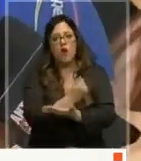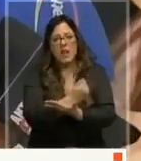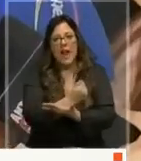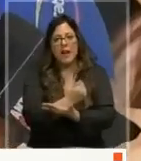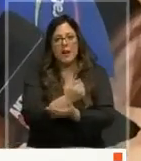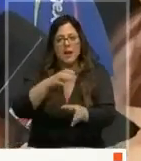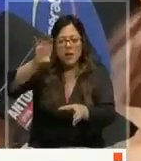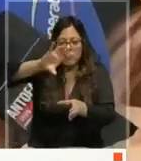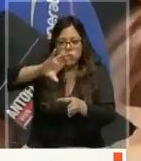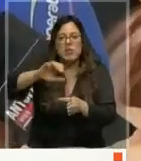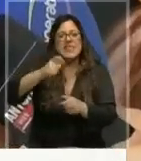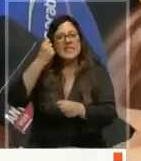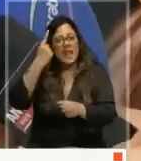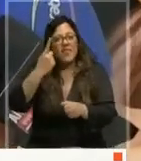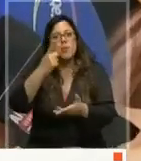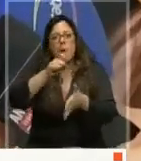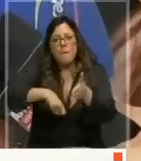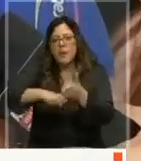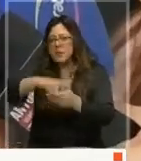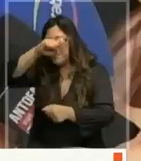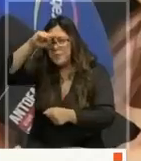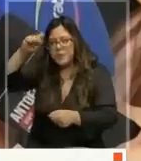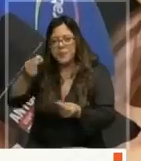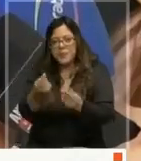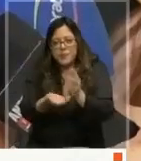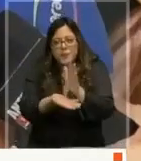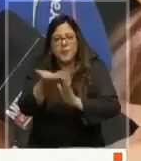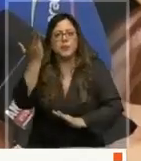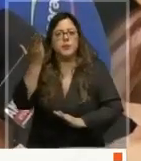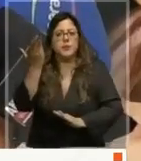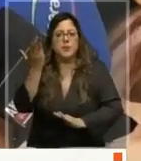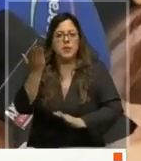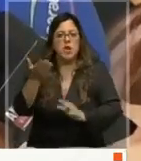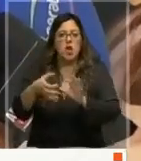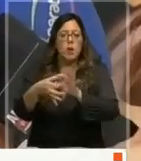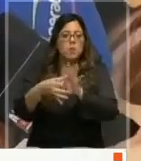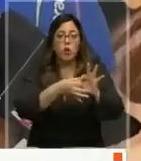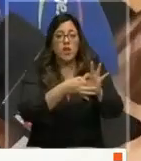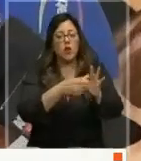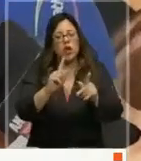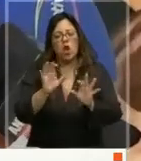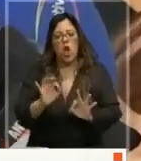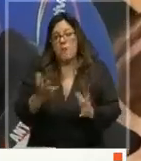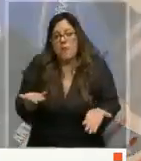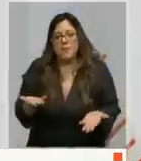meses de verano hay un cobro mayor por el exceso de consumo fuera de lo normal.